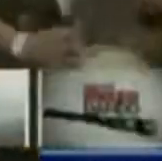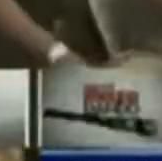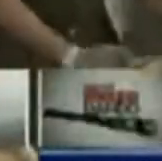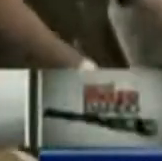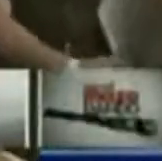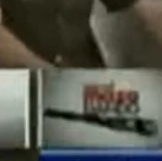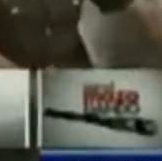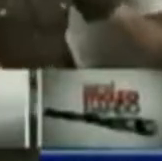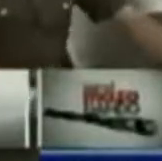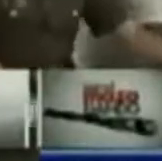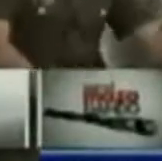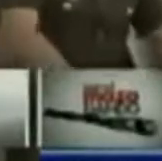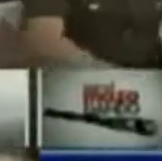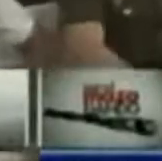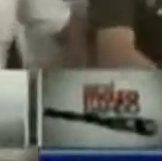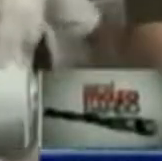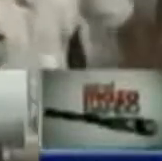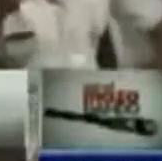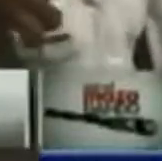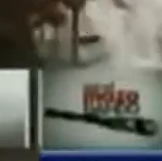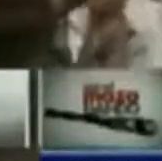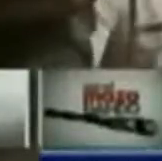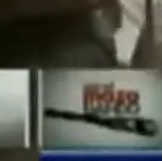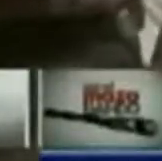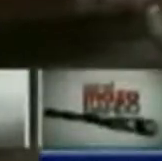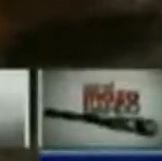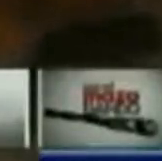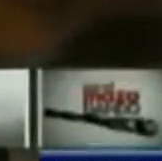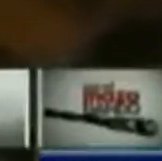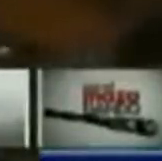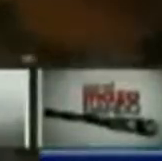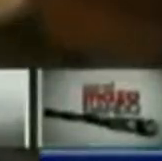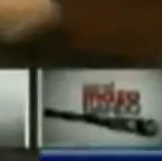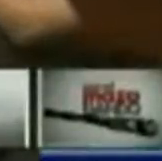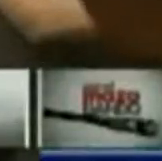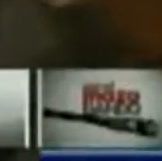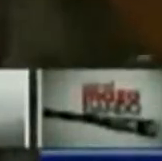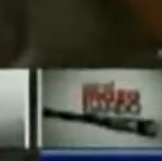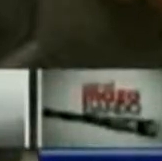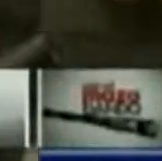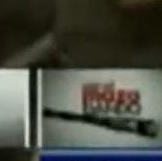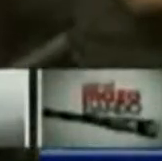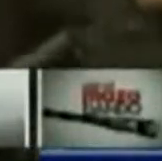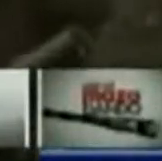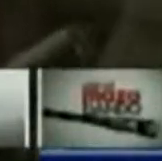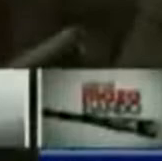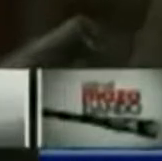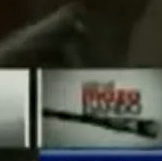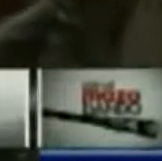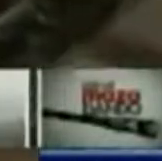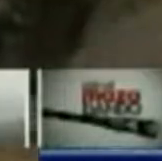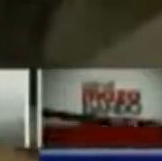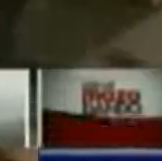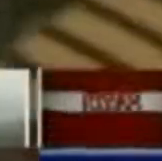la fiesta de San Benito No tiene comparación el cuerpo